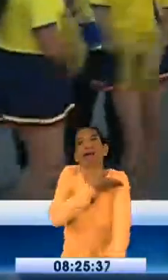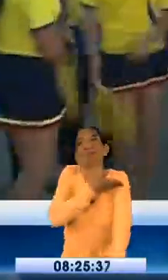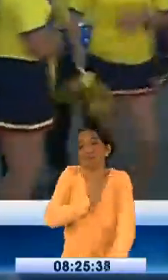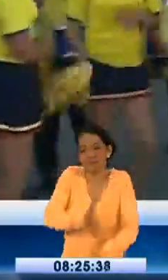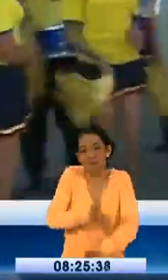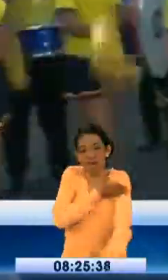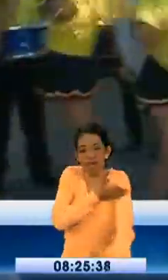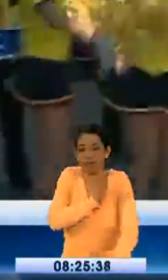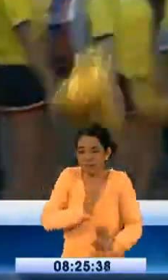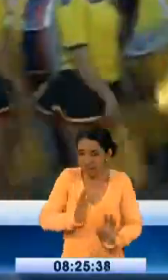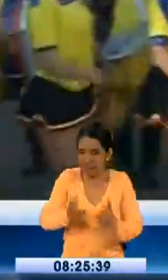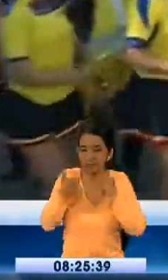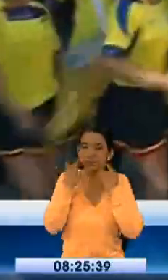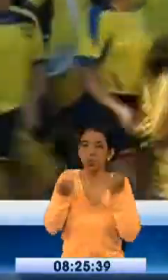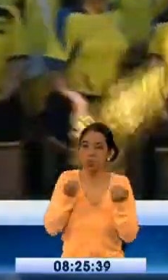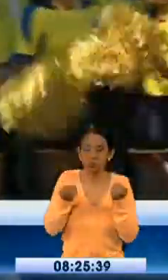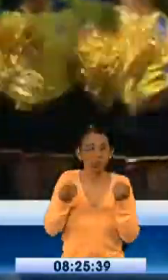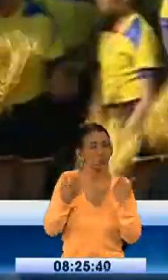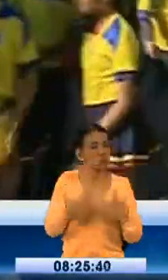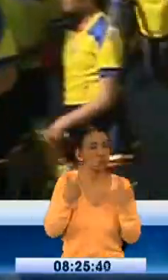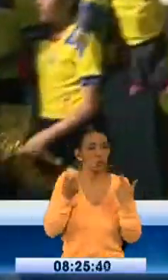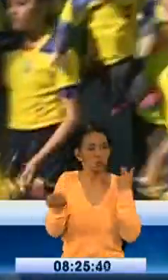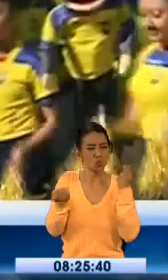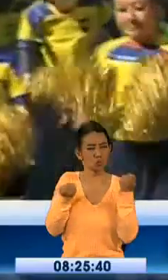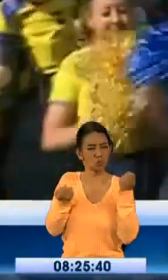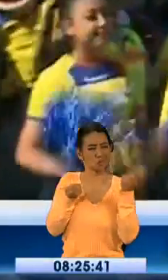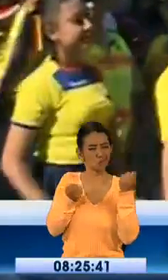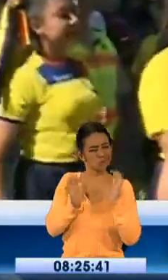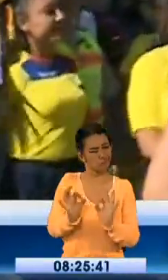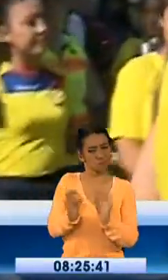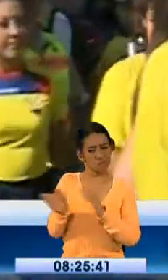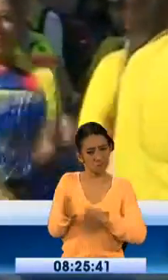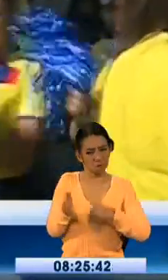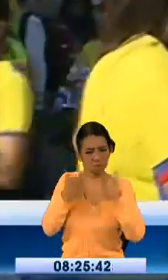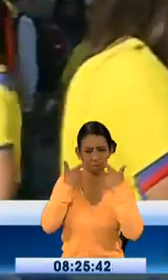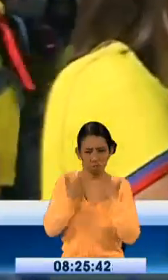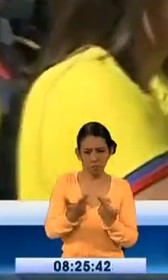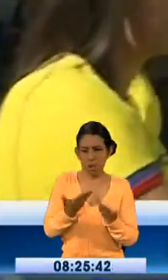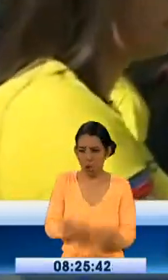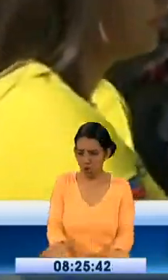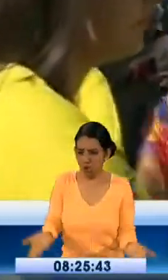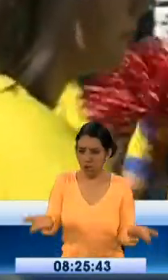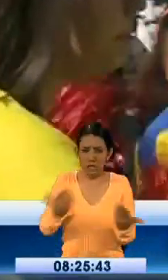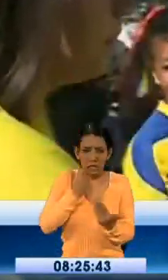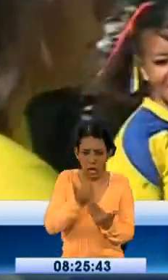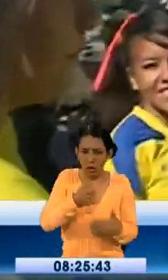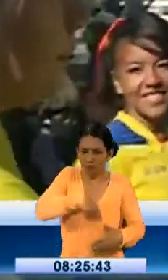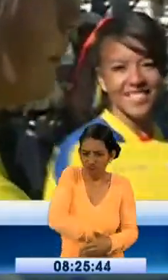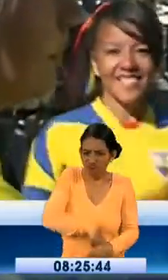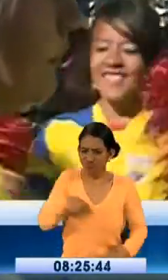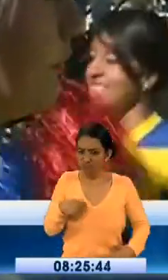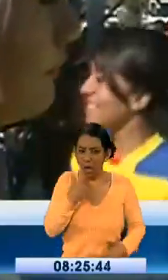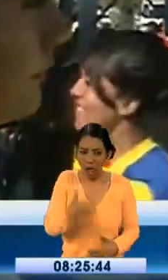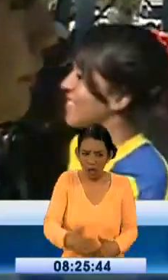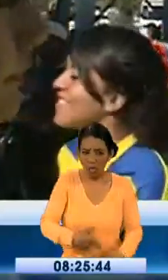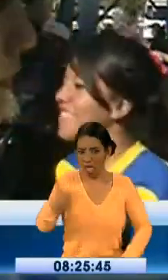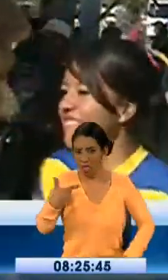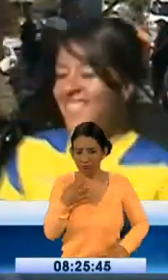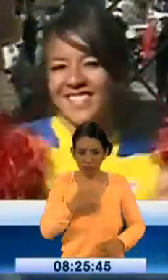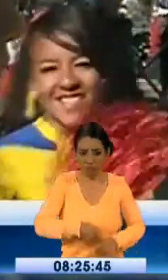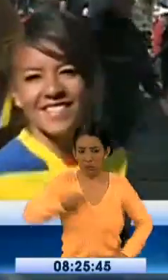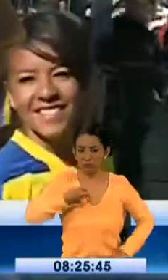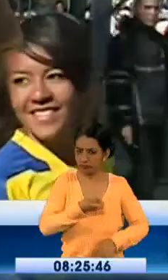nosotros vamos a hacer un control bien estricto respecto de objetos que puedan atentar contra la seguridad, contra el